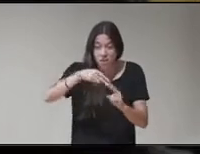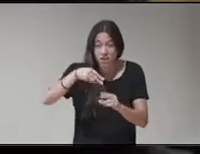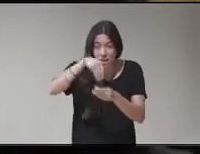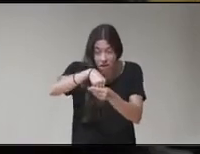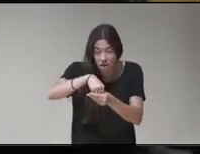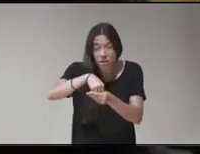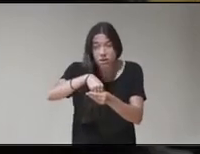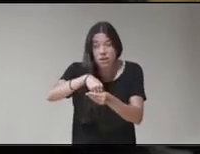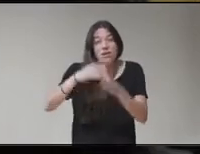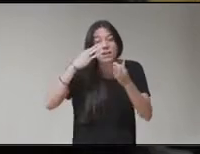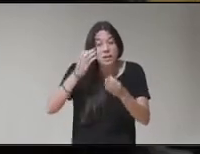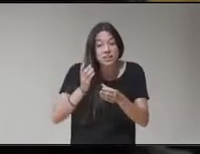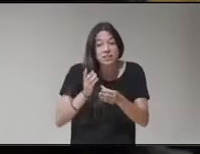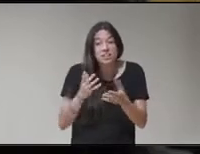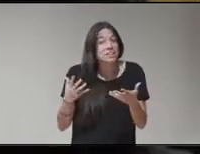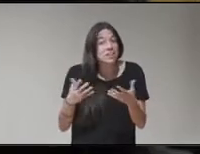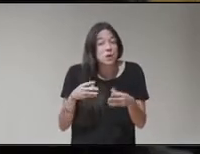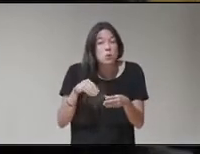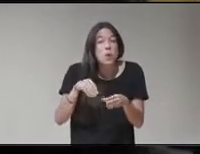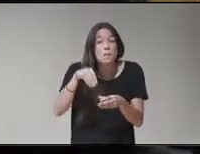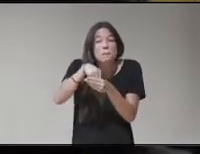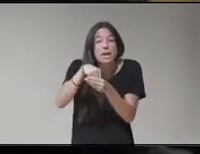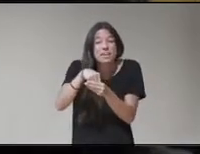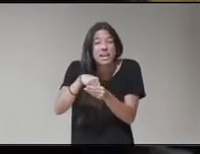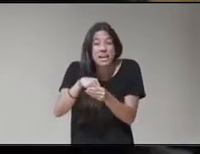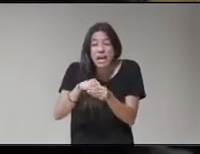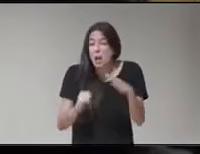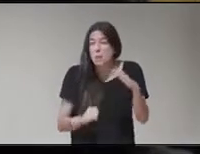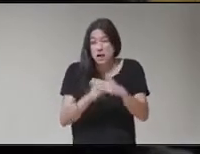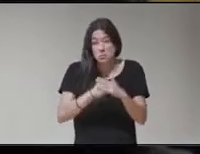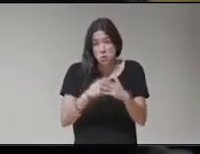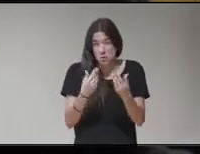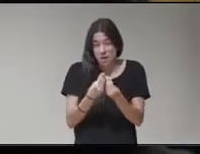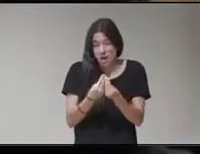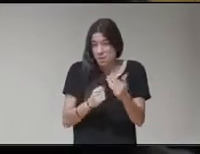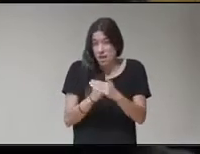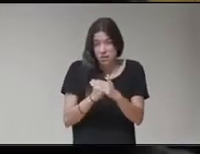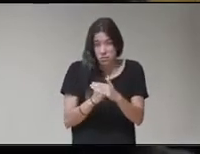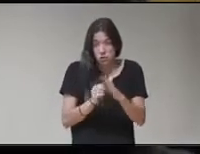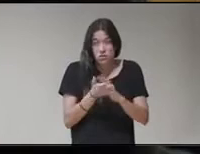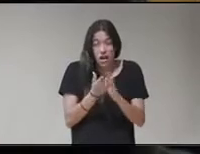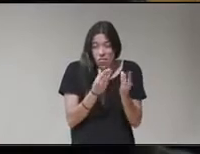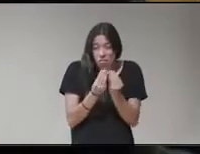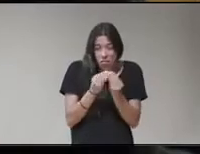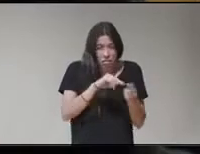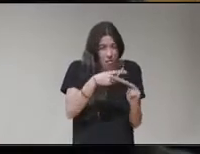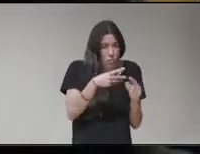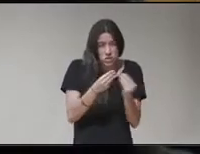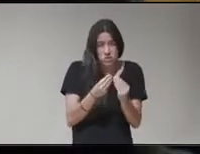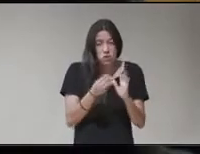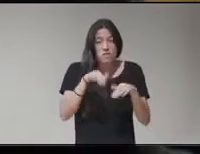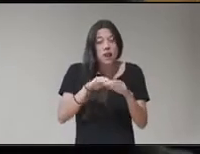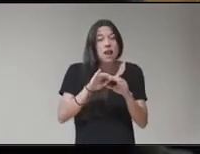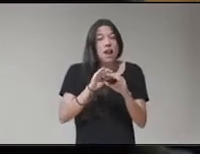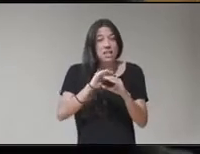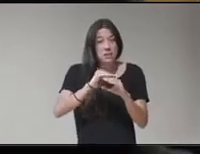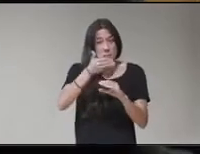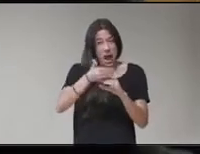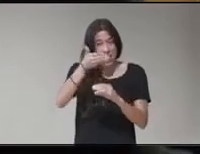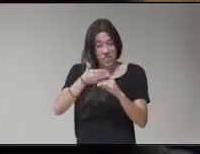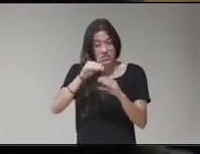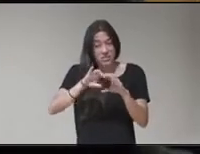DNA todo el que cabe, dijéramos, mete muchísimo DNA. Y entonces eso provoca que las paredes de la cápsida se